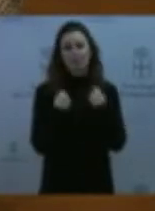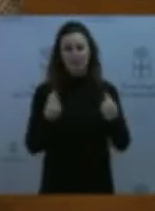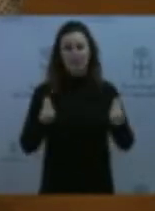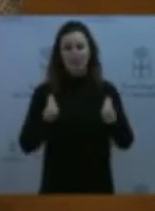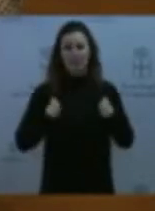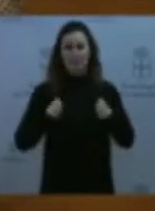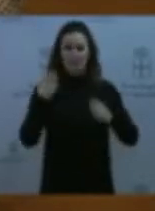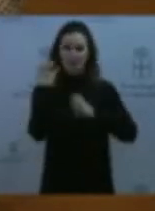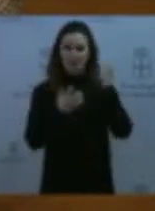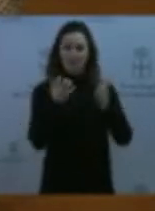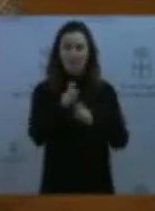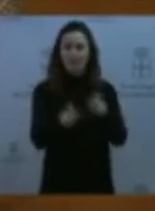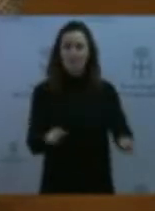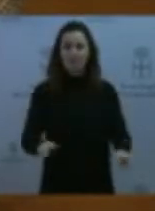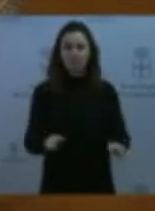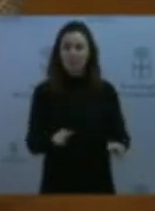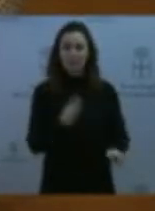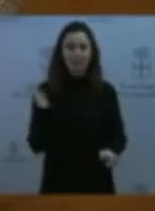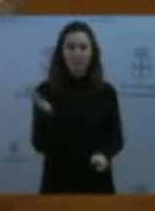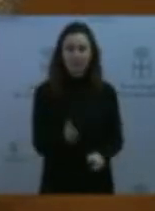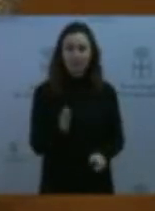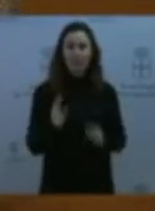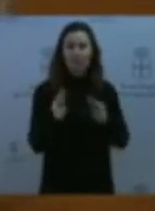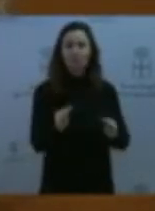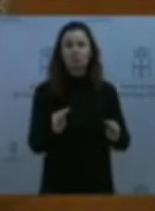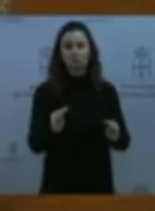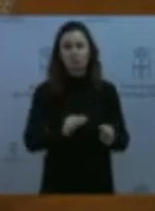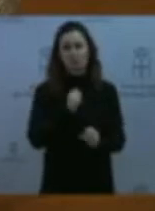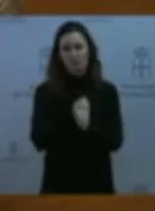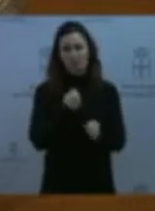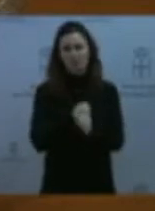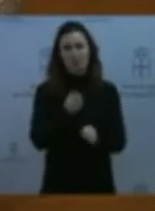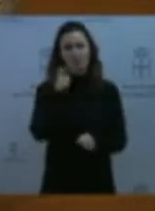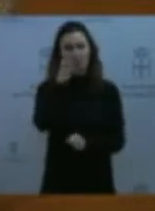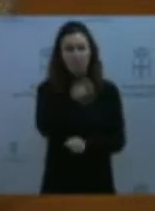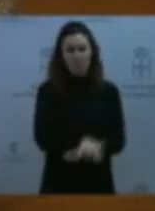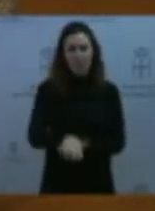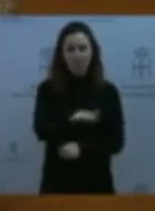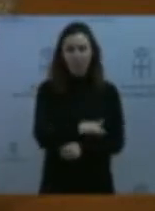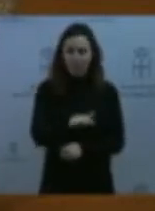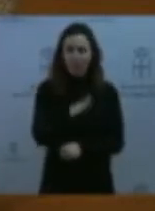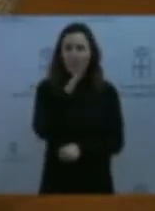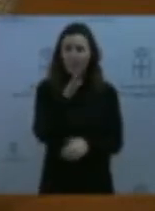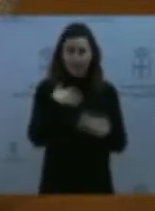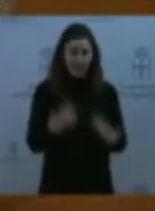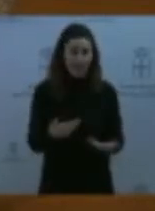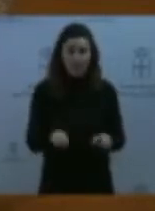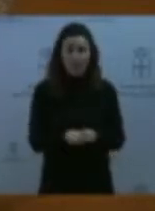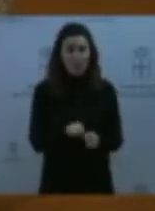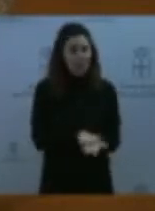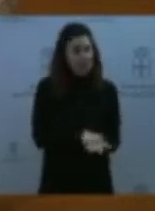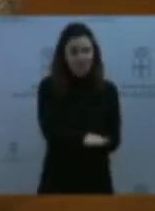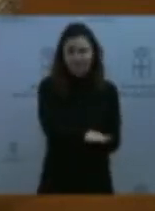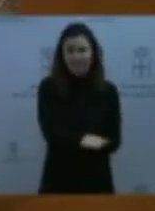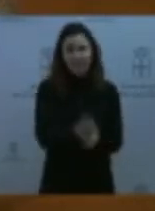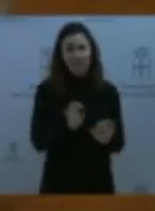y el trabajo de los pueblos rodeados de terrenos que ahora mismo son yermos tras los incendios, sobre las consecuencias,